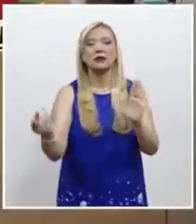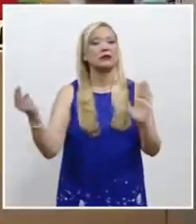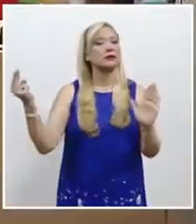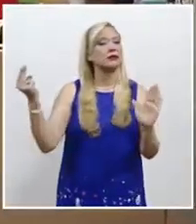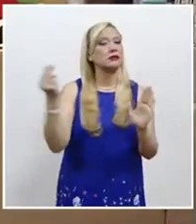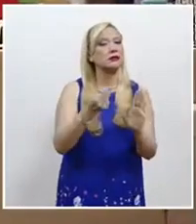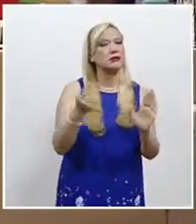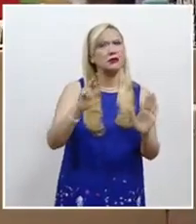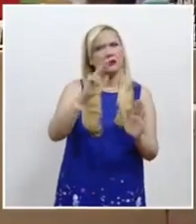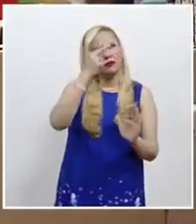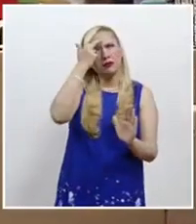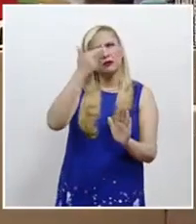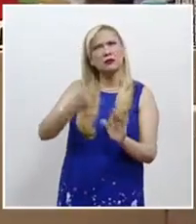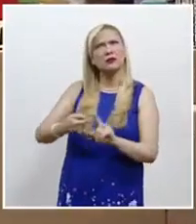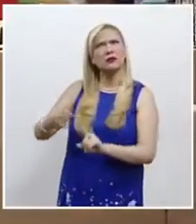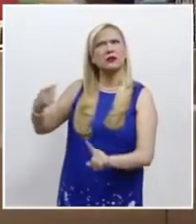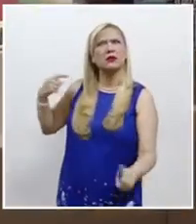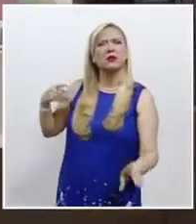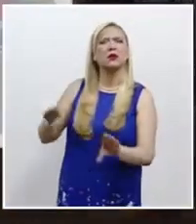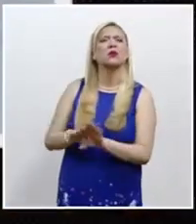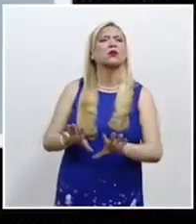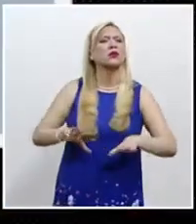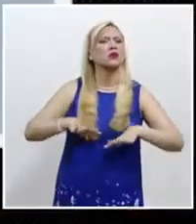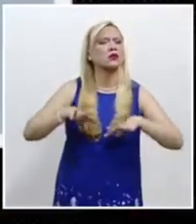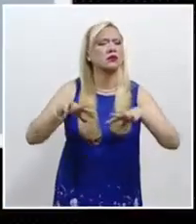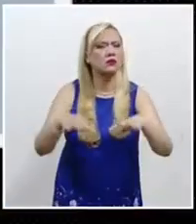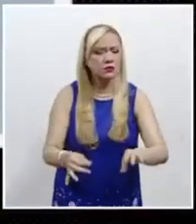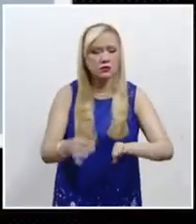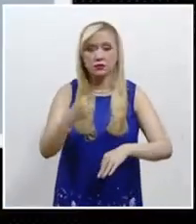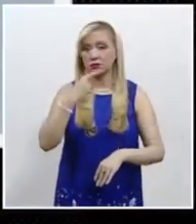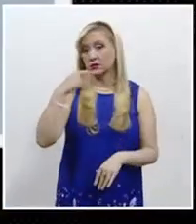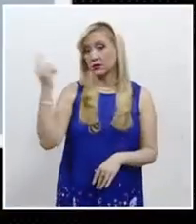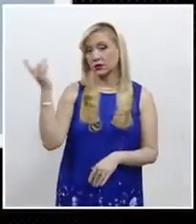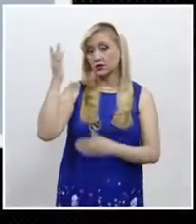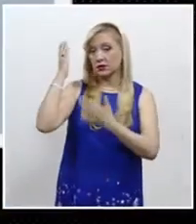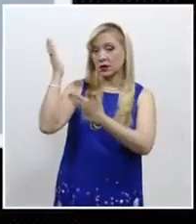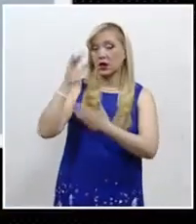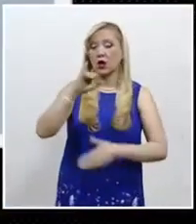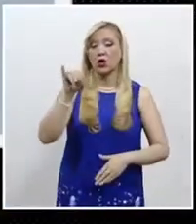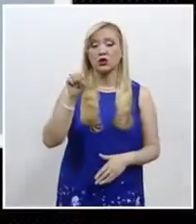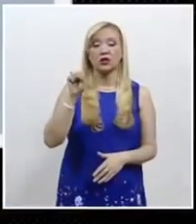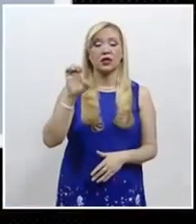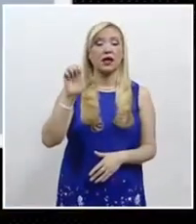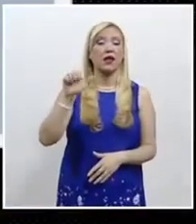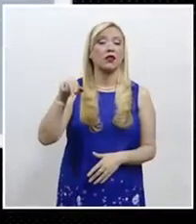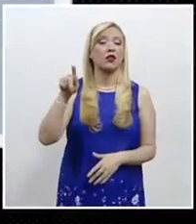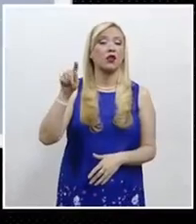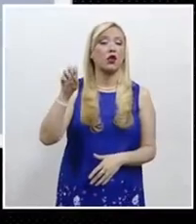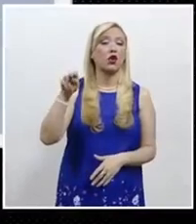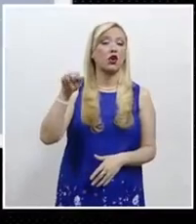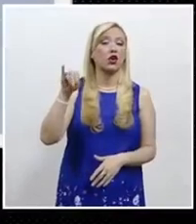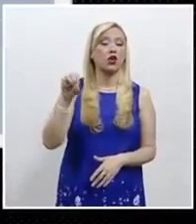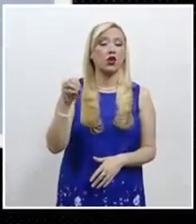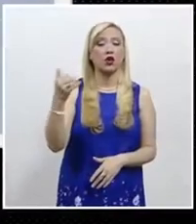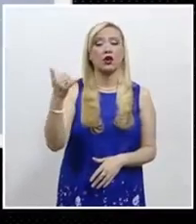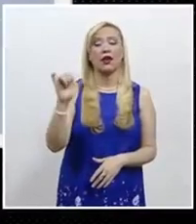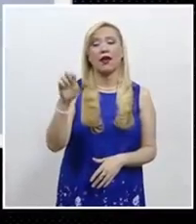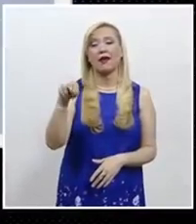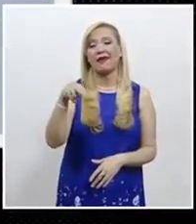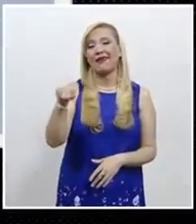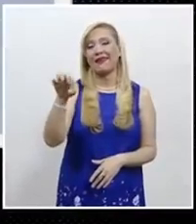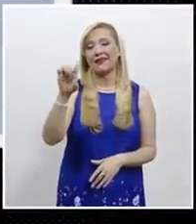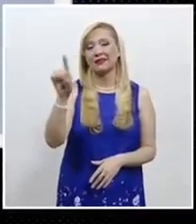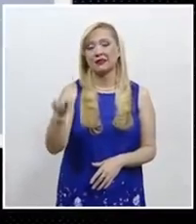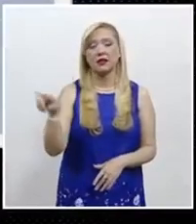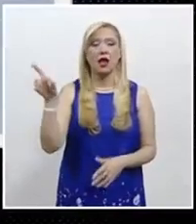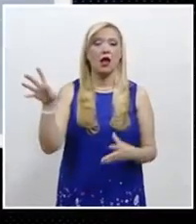de los ejes rectores que le dieron forma, demandó José Antonio Morales Yáñez, integrante de la Escuela Federal de